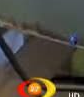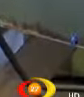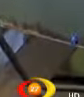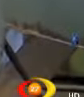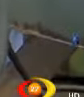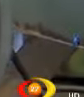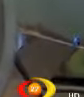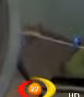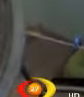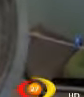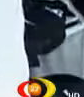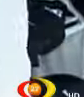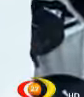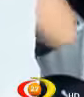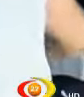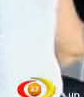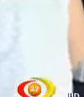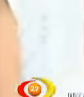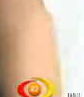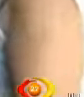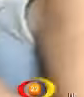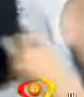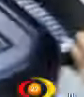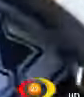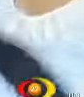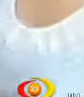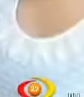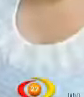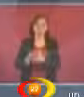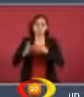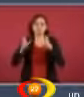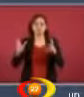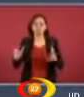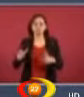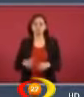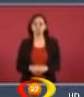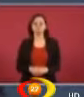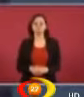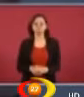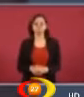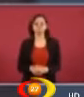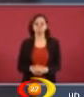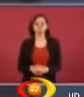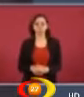económico deseado existe una mejor distribución de la riqueza todavía